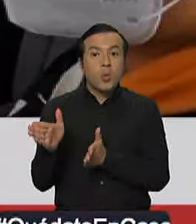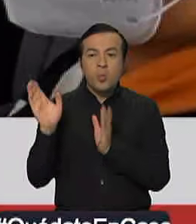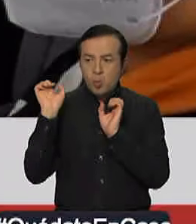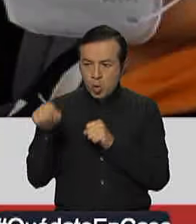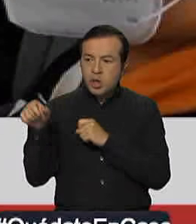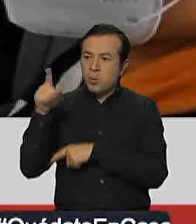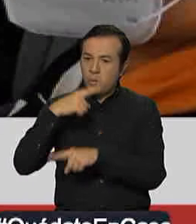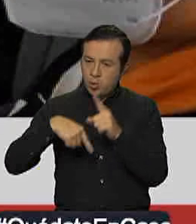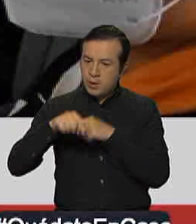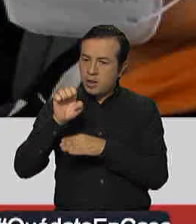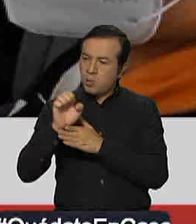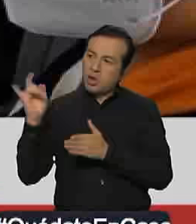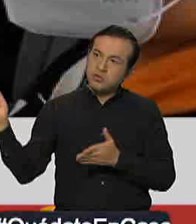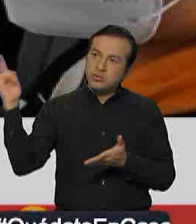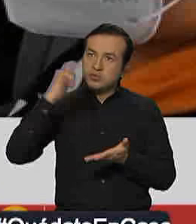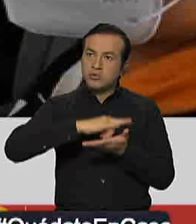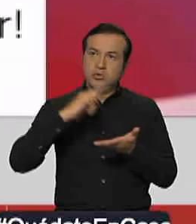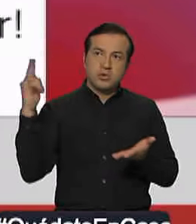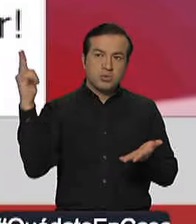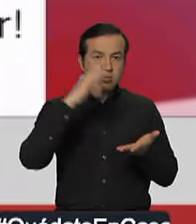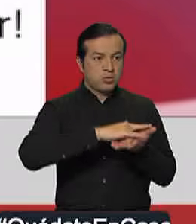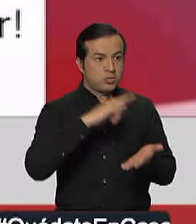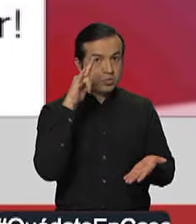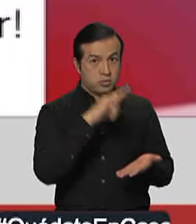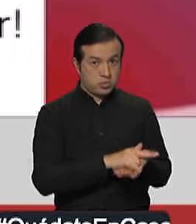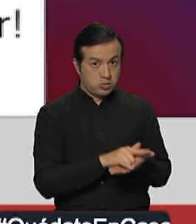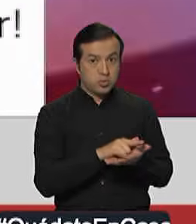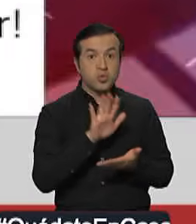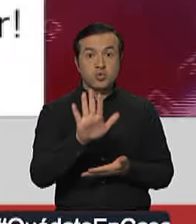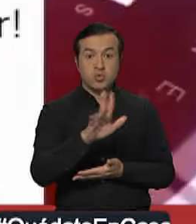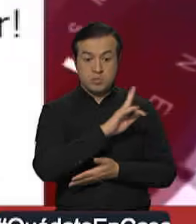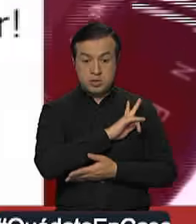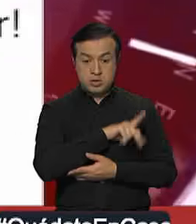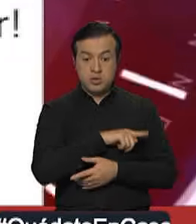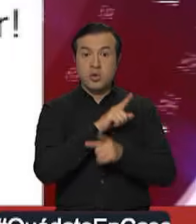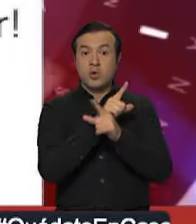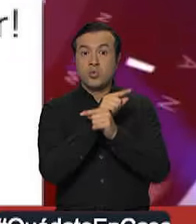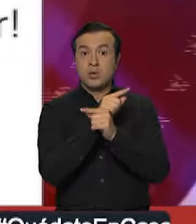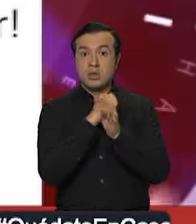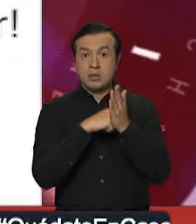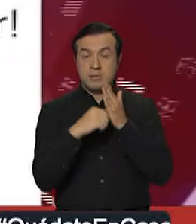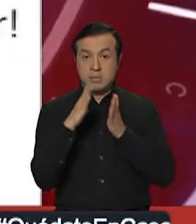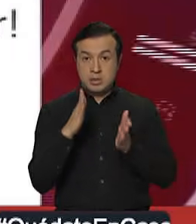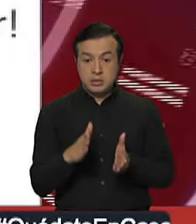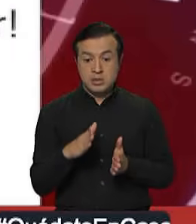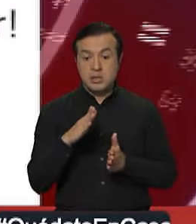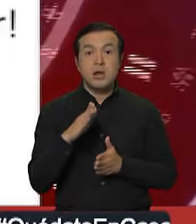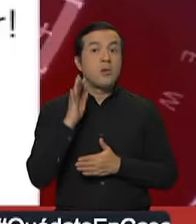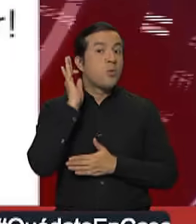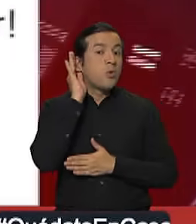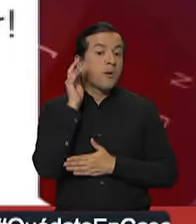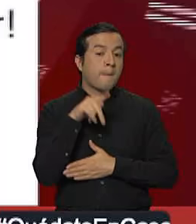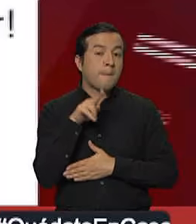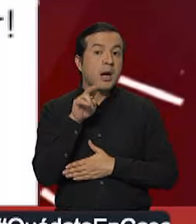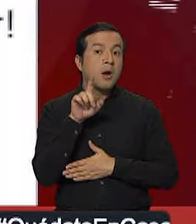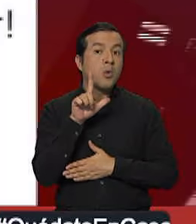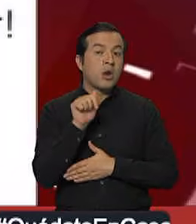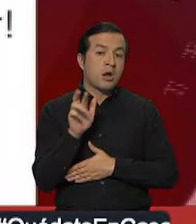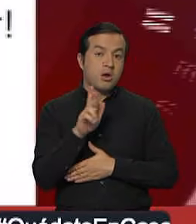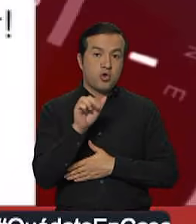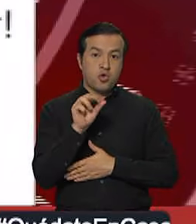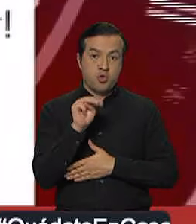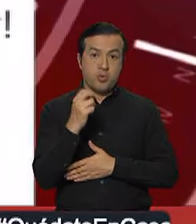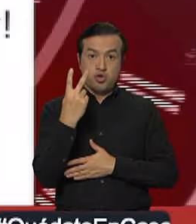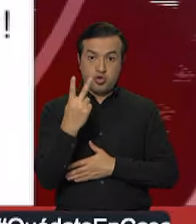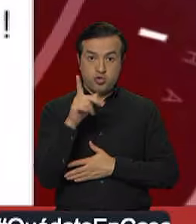que estén varados en otros países. En su cuenta de Twitter, la ministra María Paula Romo dijo, además, que dos